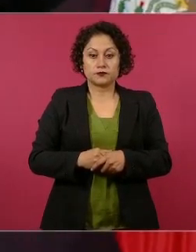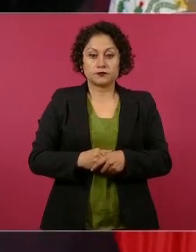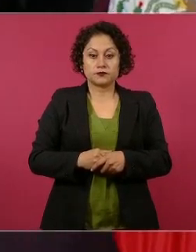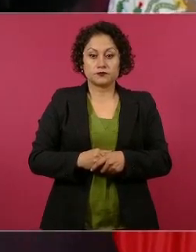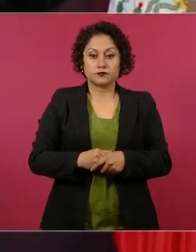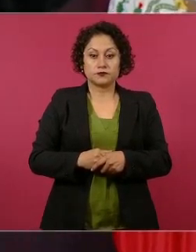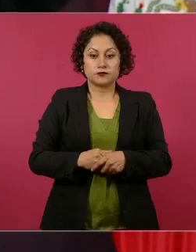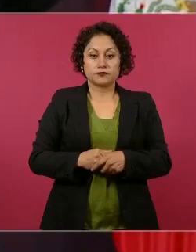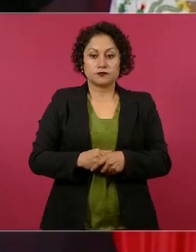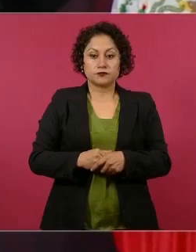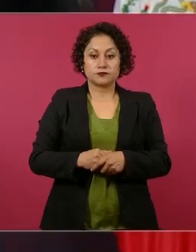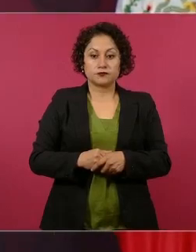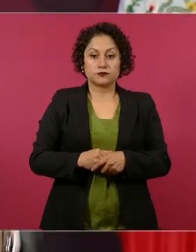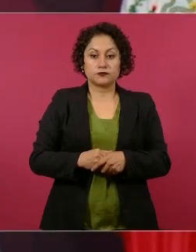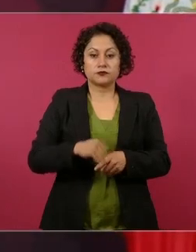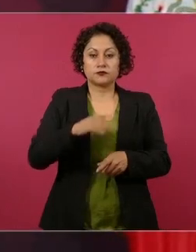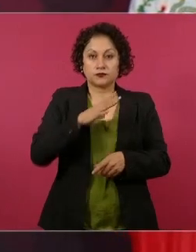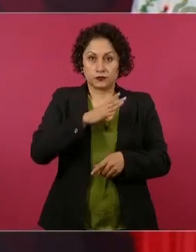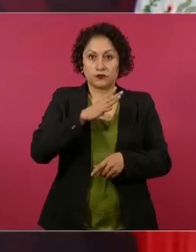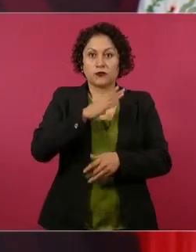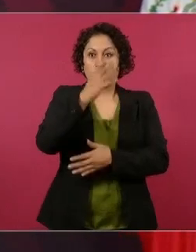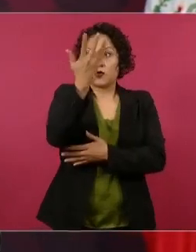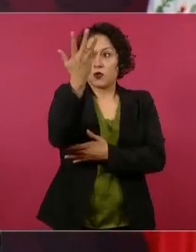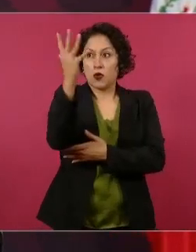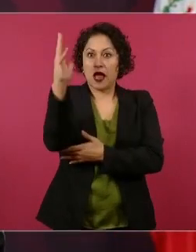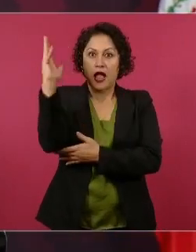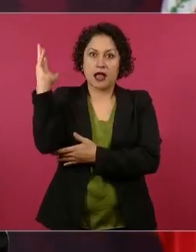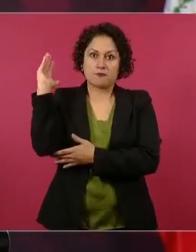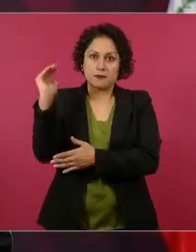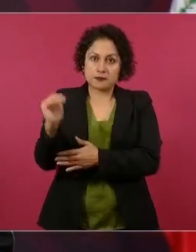tengo árboles de copas altas.